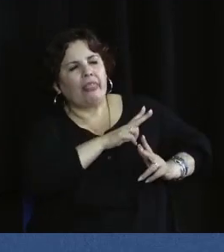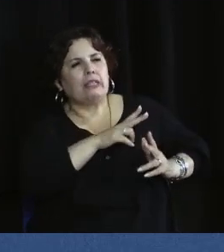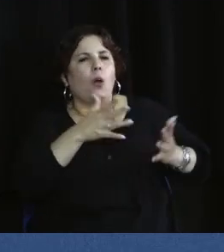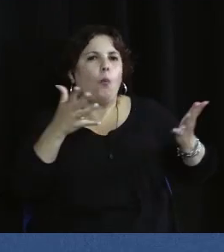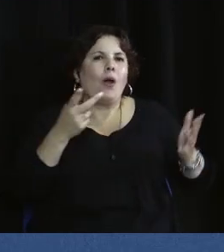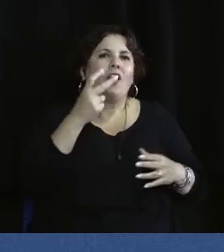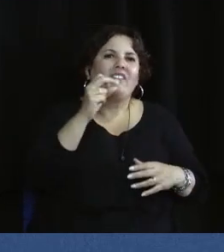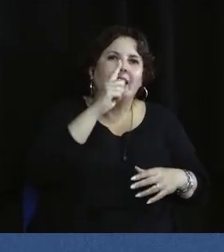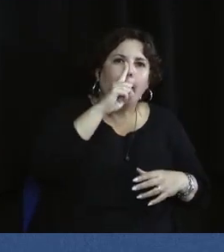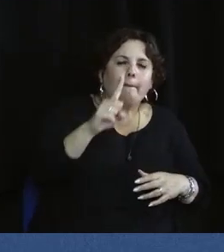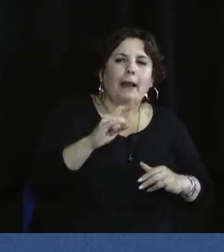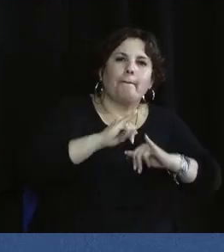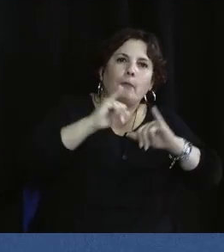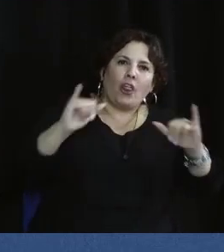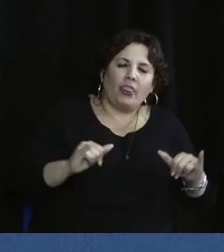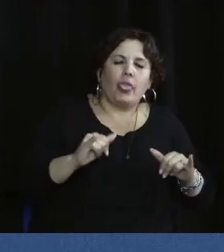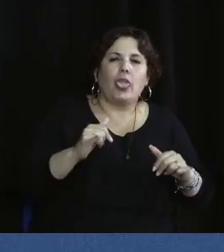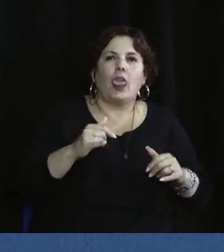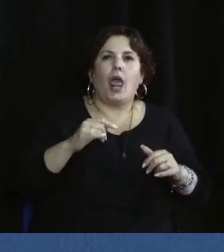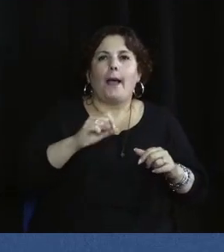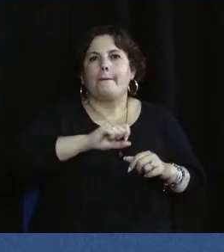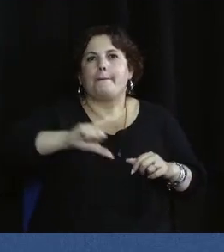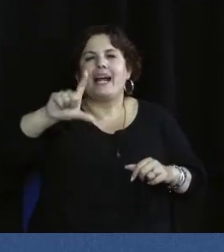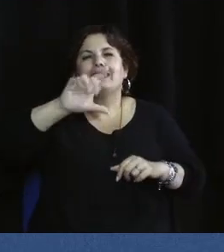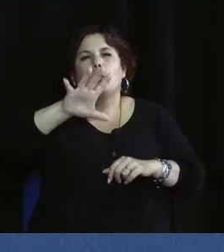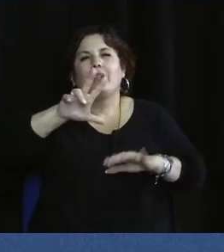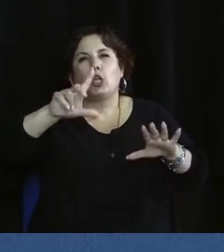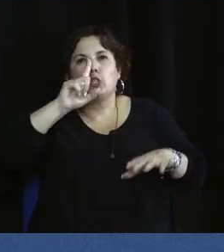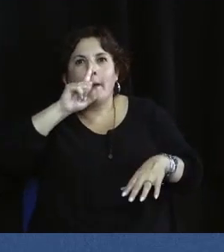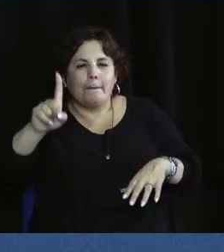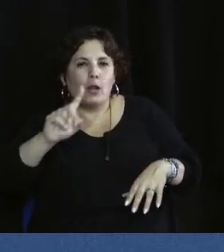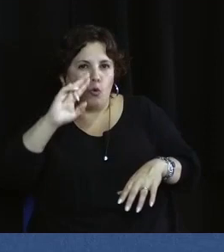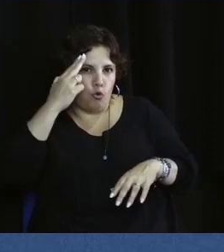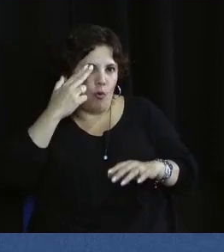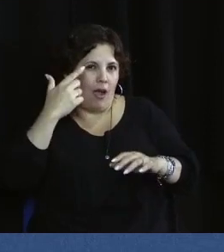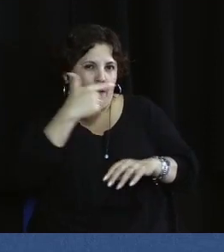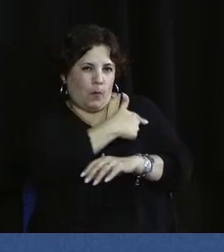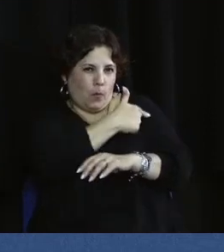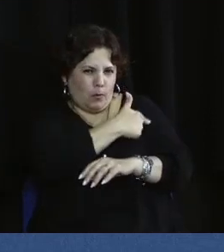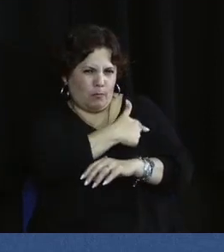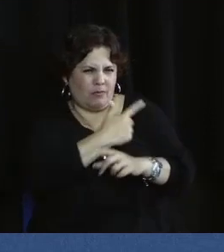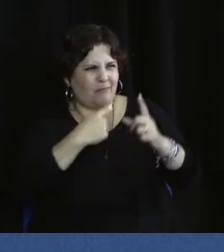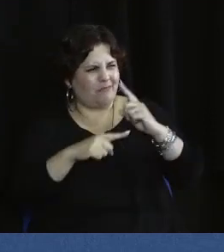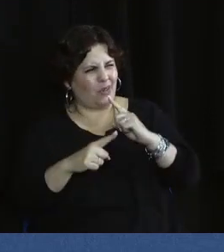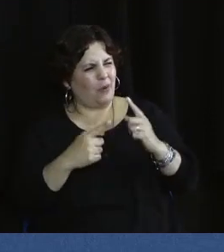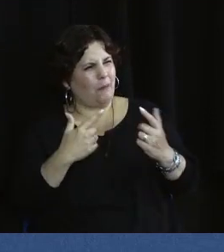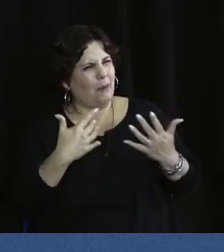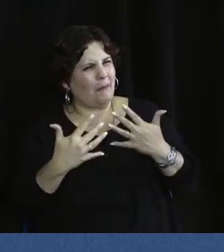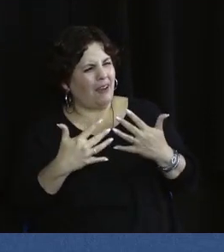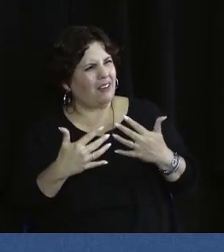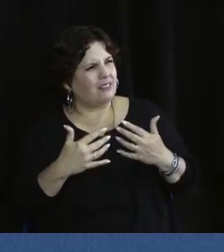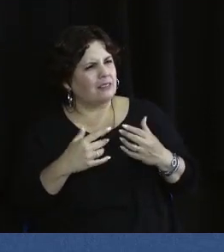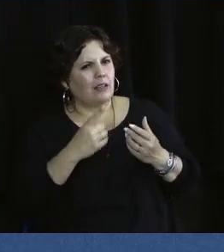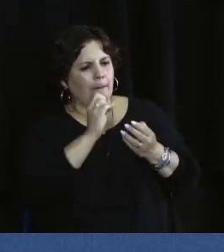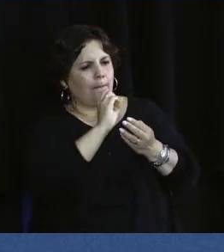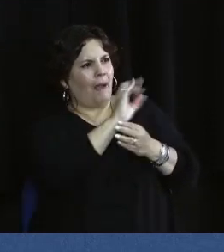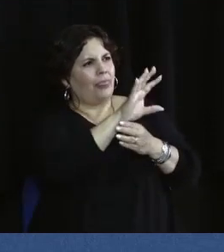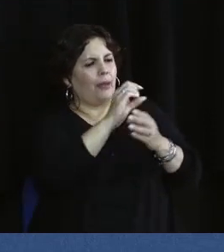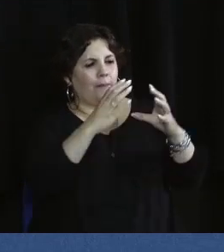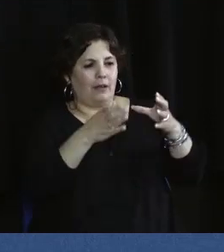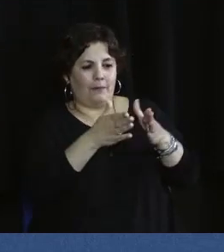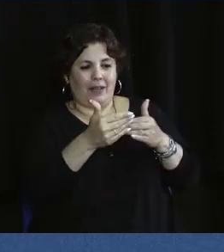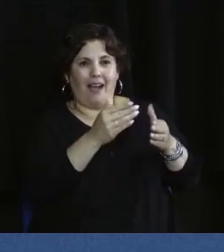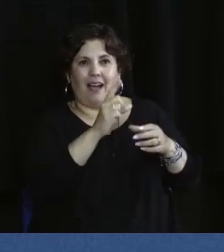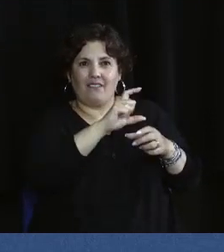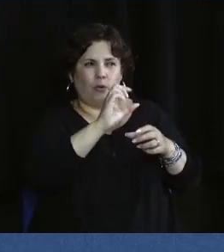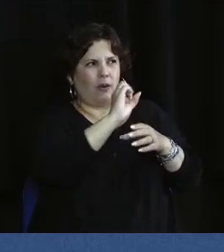20.000 dosis diarias a 58.000 dosis diarias en el Uruguay, nos parece que esa distribución no se está haciendo de la